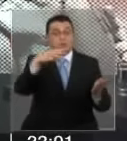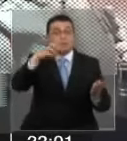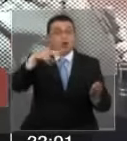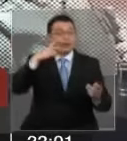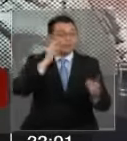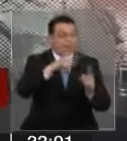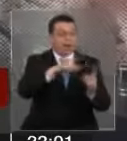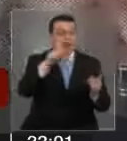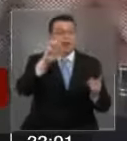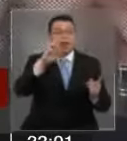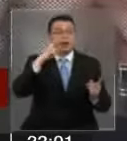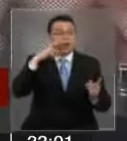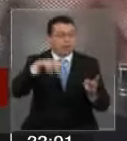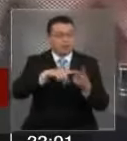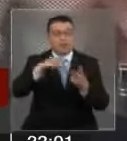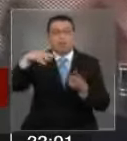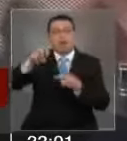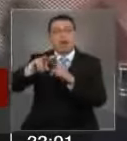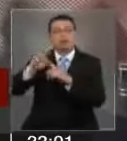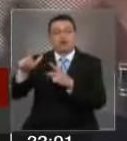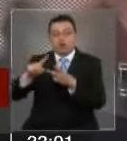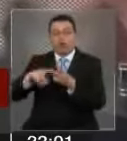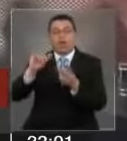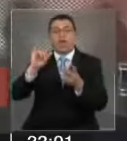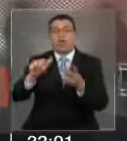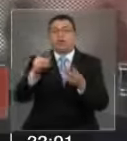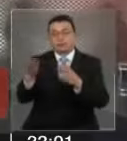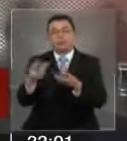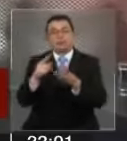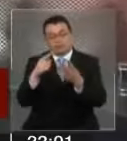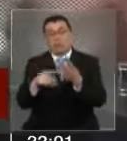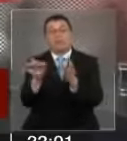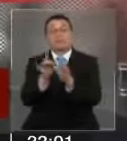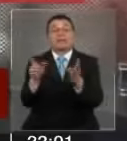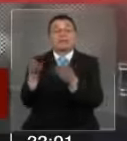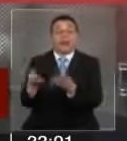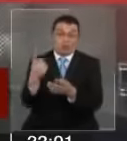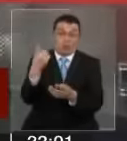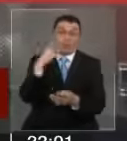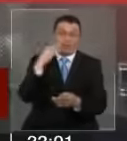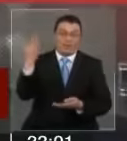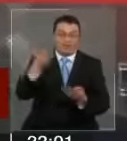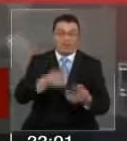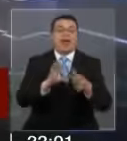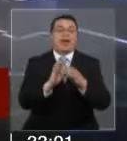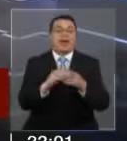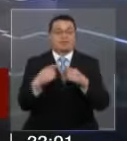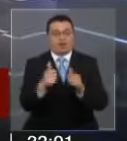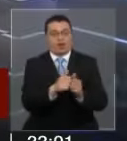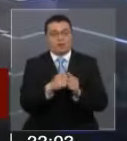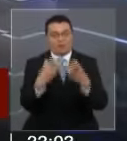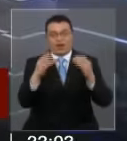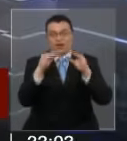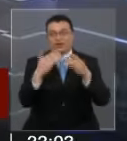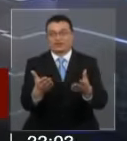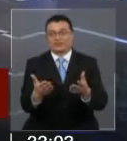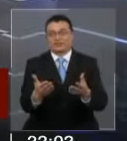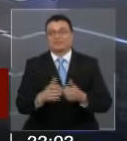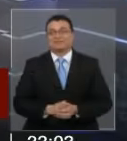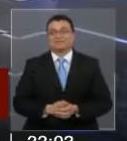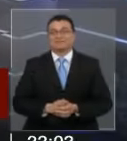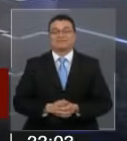González, Hernán Larraín, Alberto Mayol, José Ramón Valente, nuestro invitado especial de hoy. Muchas gracias a todos por acompañarnos y muy buenas noches. Muy